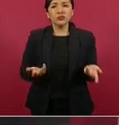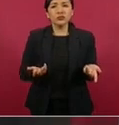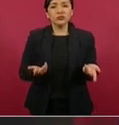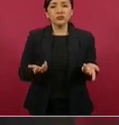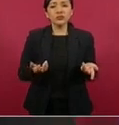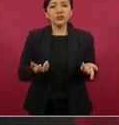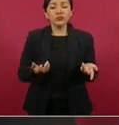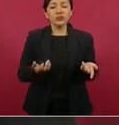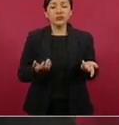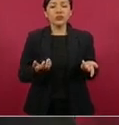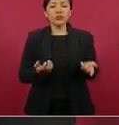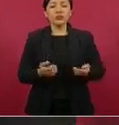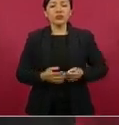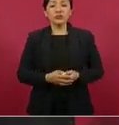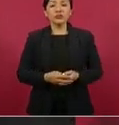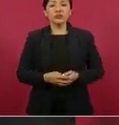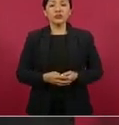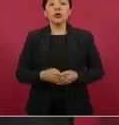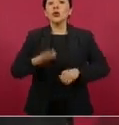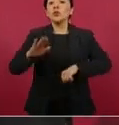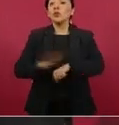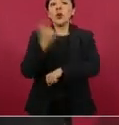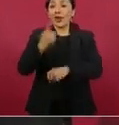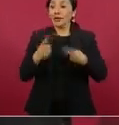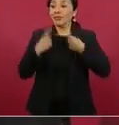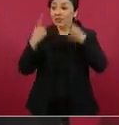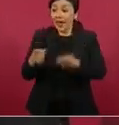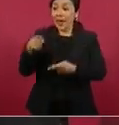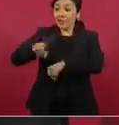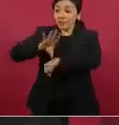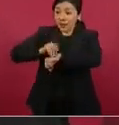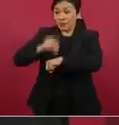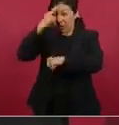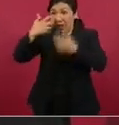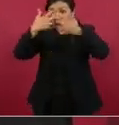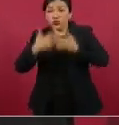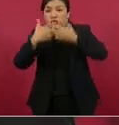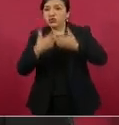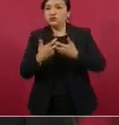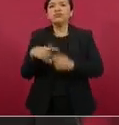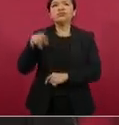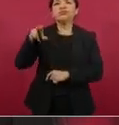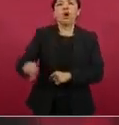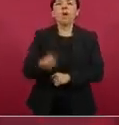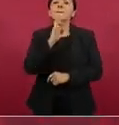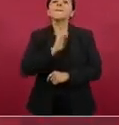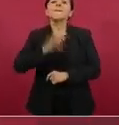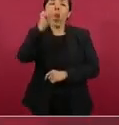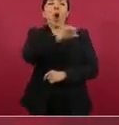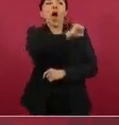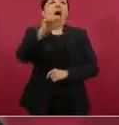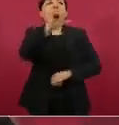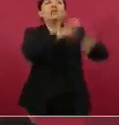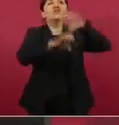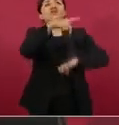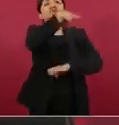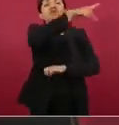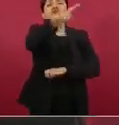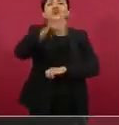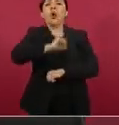porque no les autorizaban el despacho a la red, les daban preferencia a las empresas